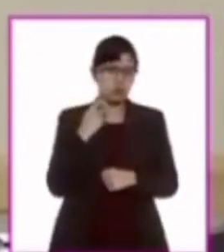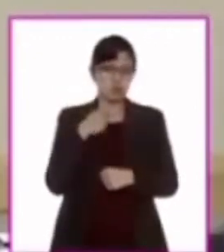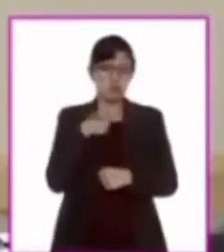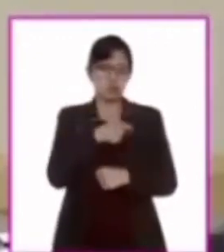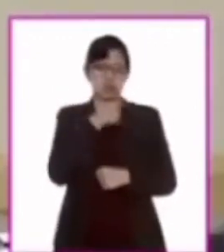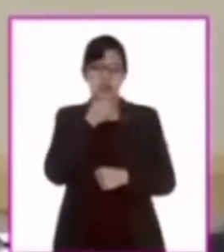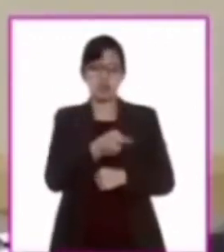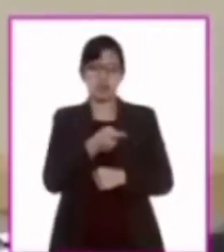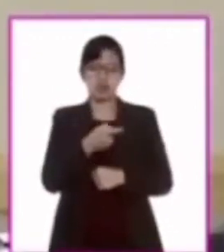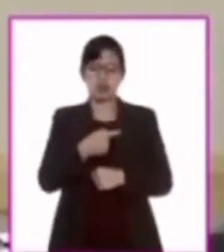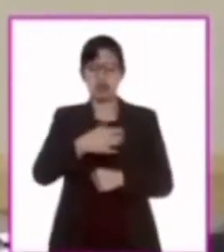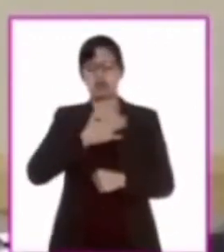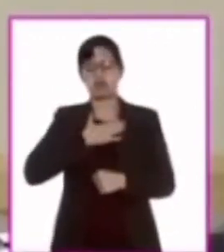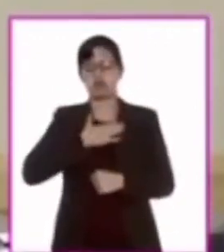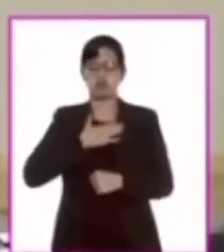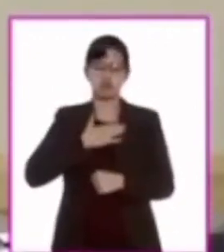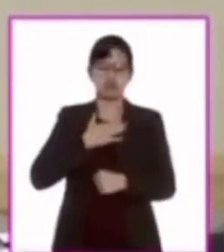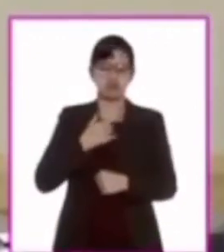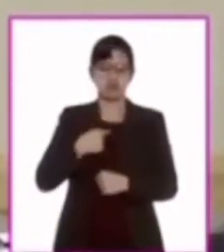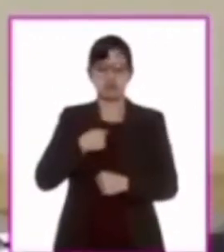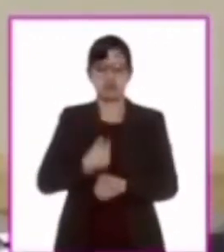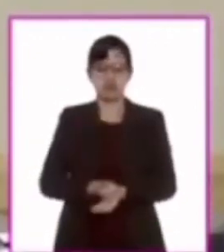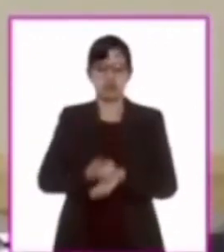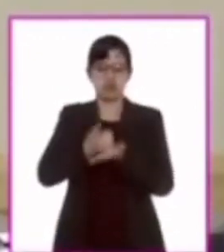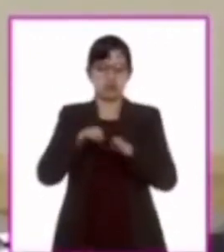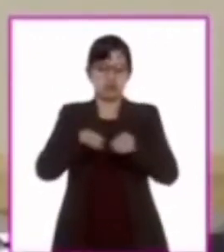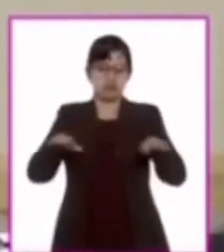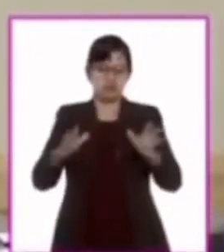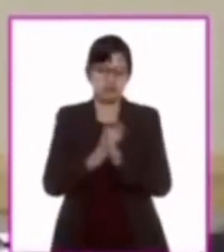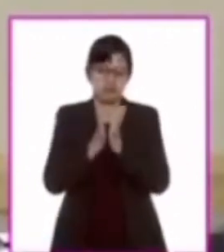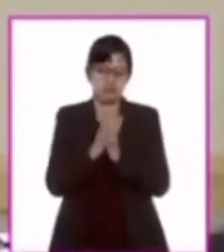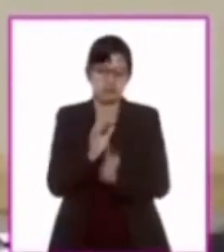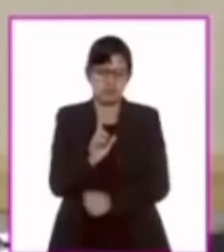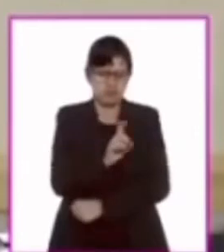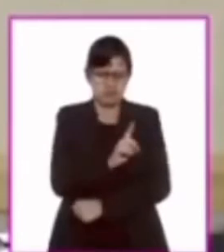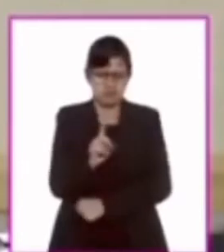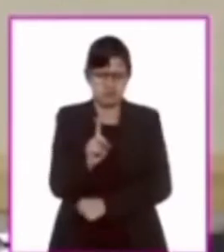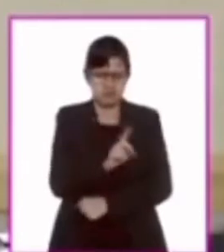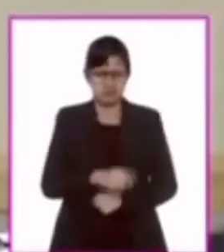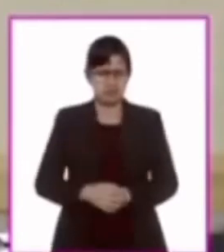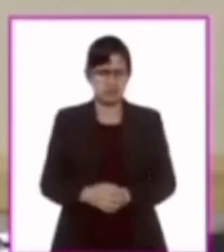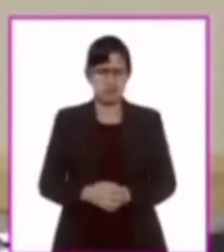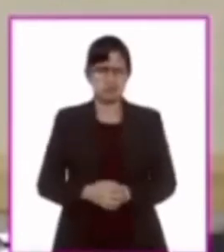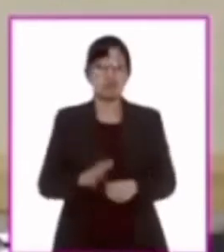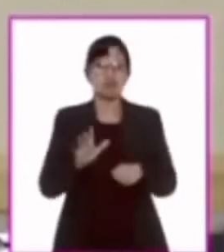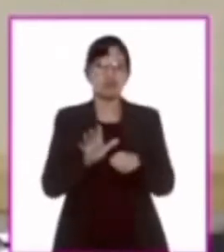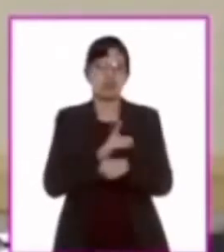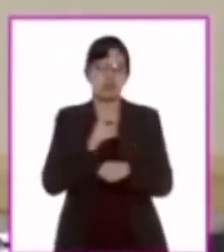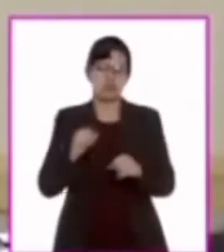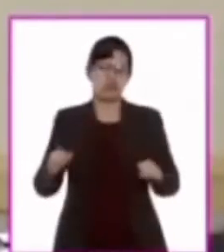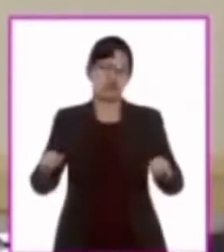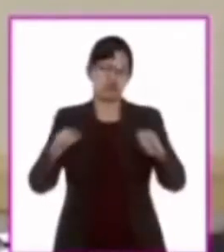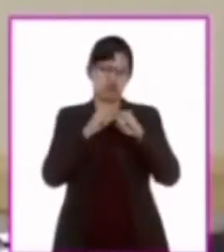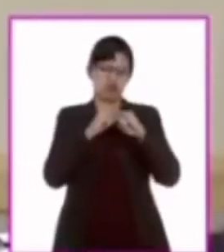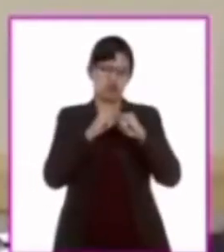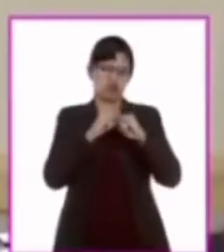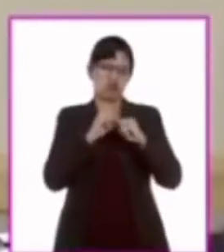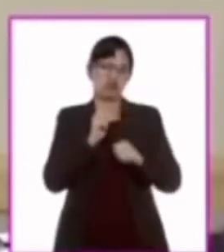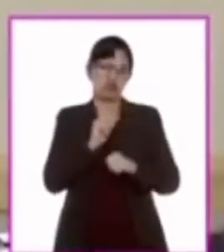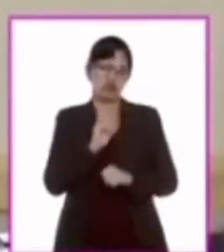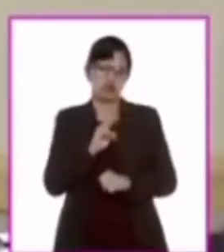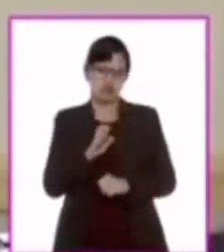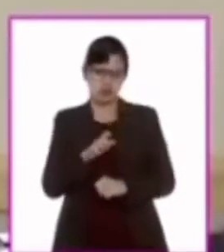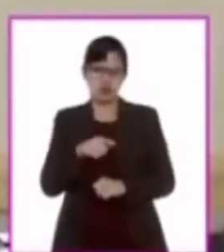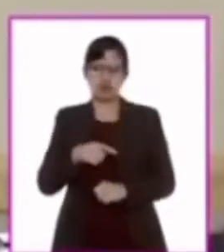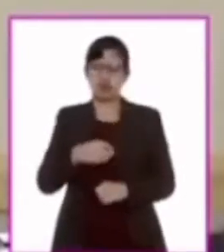de la democracia nadie puede atribuirse la paternidad de la que es la institución icónica de la democracia que es el instituto nacional